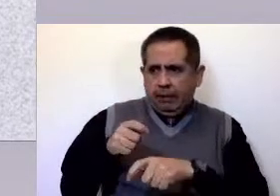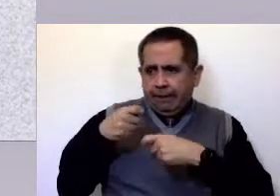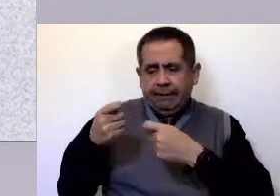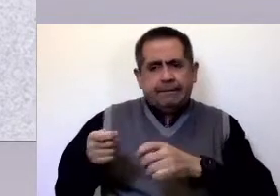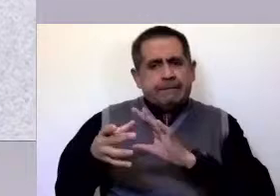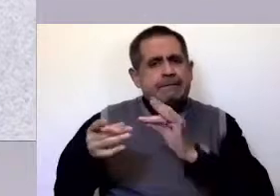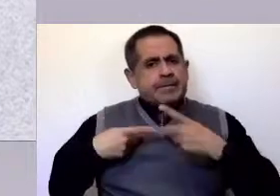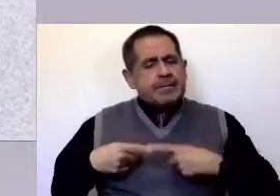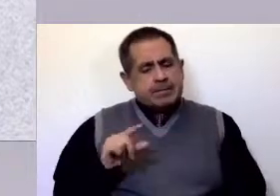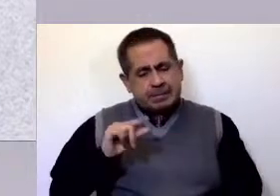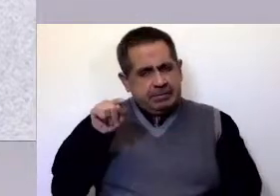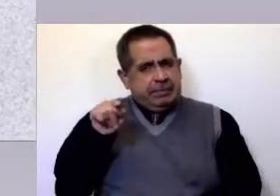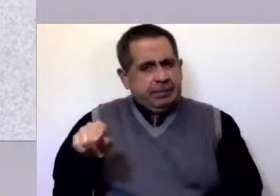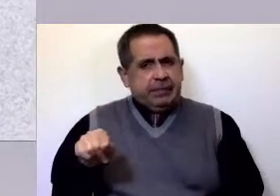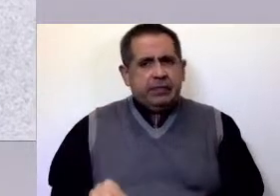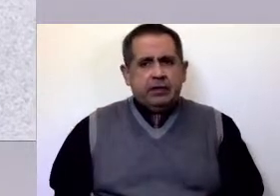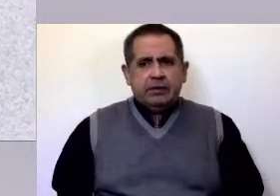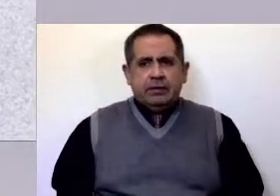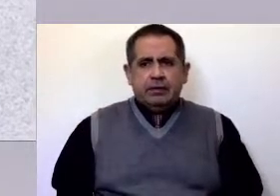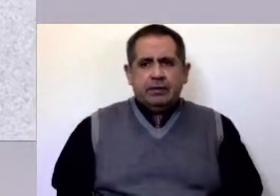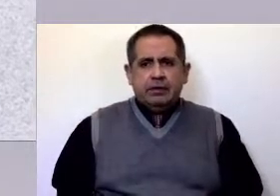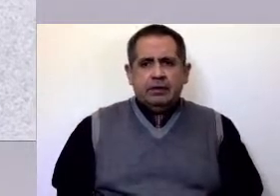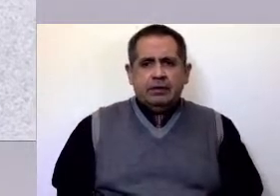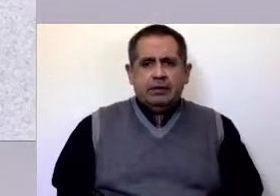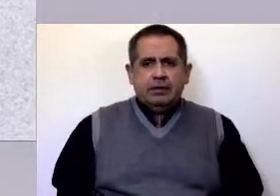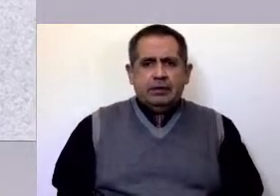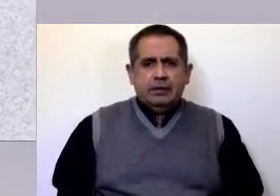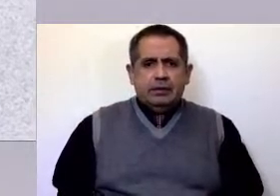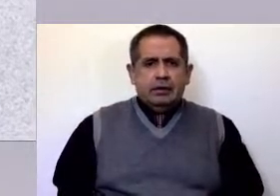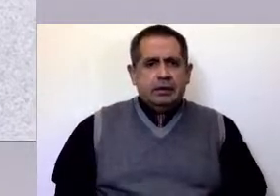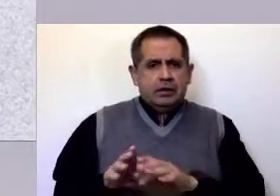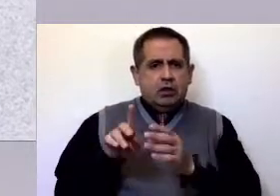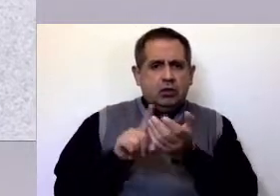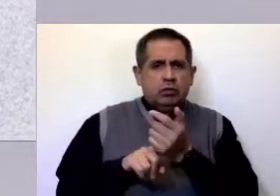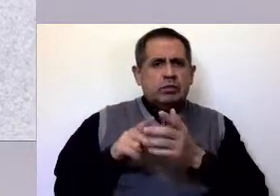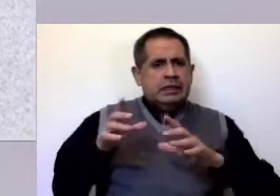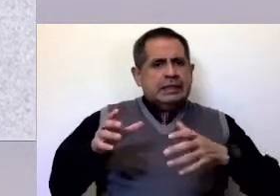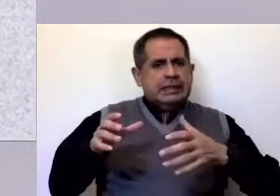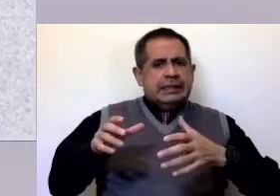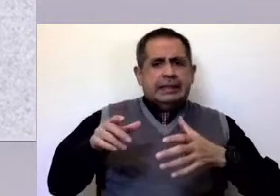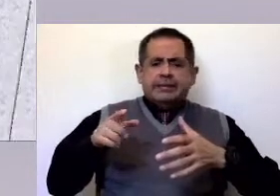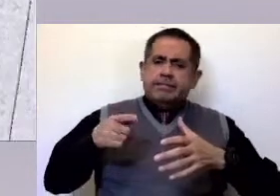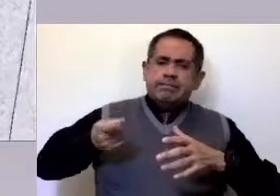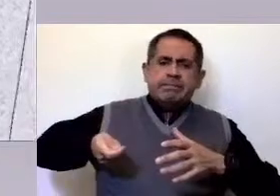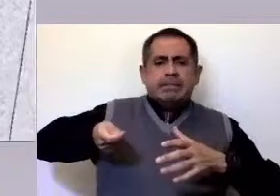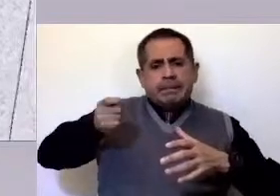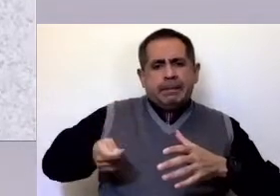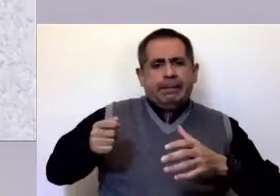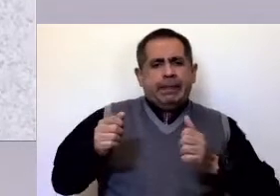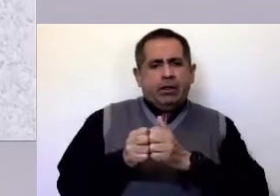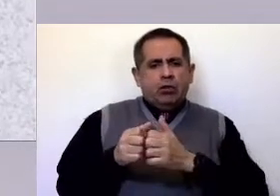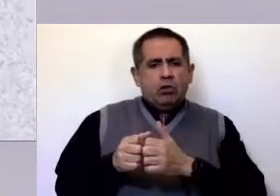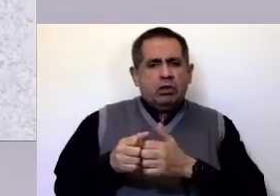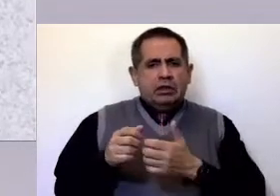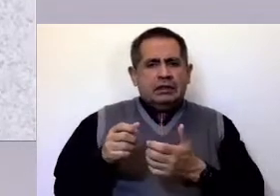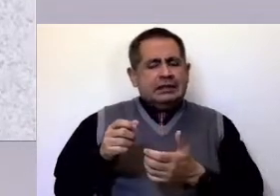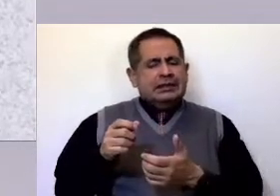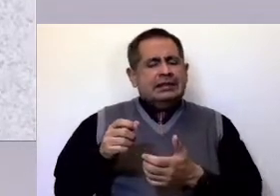ahora bien los desca en el derecho mexicano y las sentencias de la suprema corte